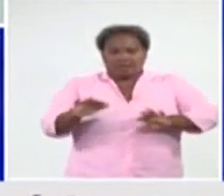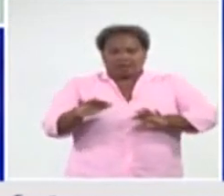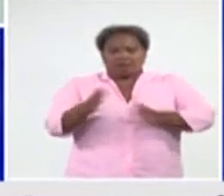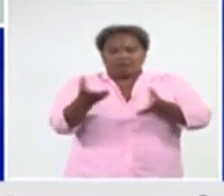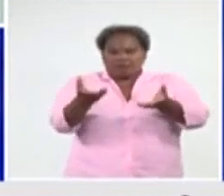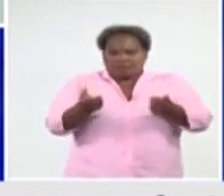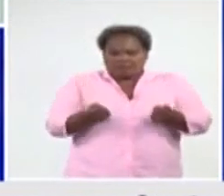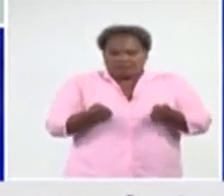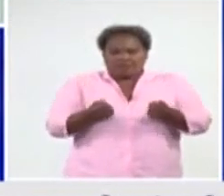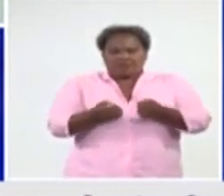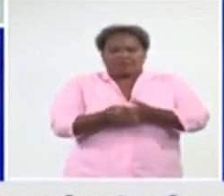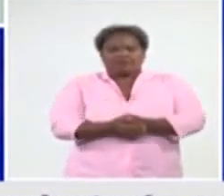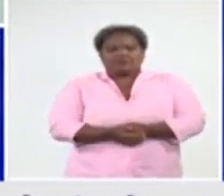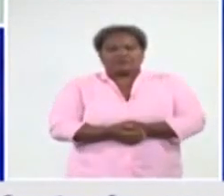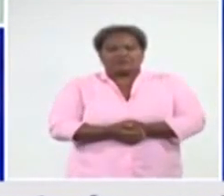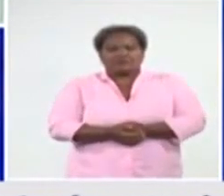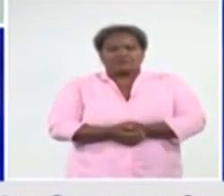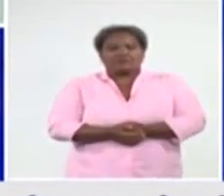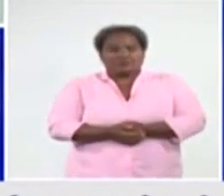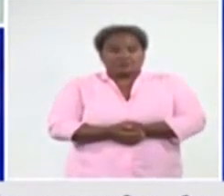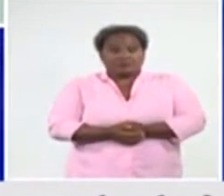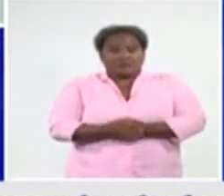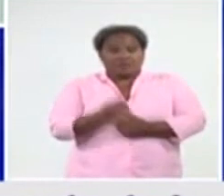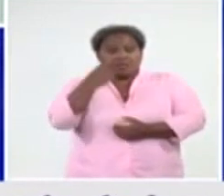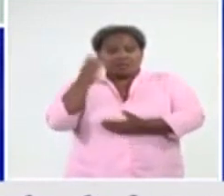momentos aprobada. Y eso hace que el